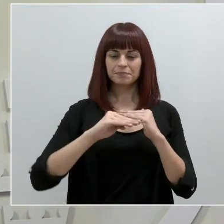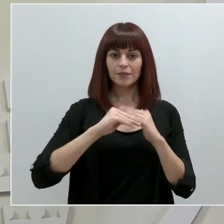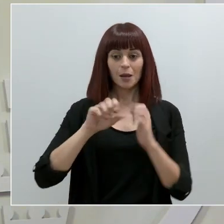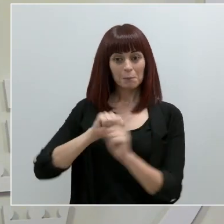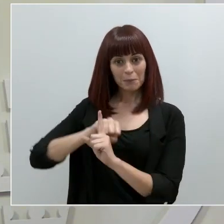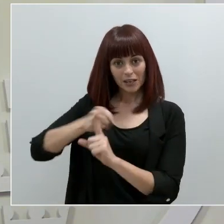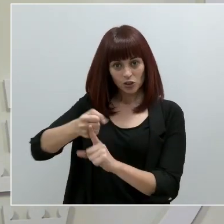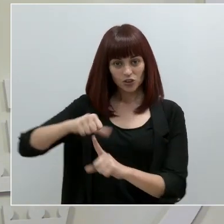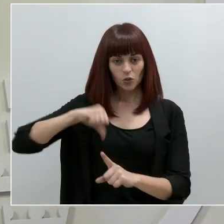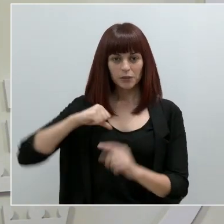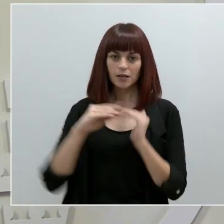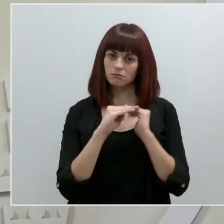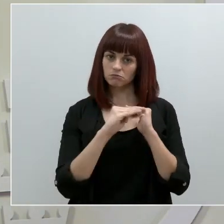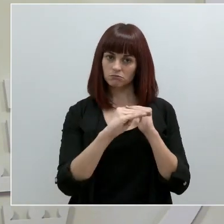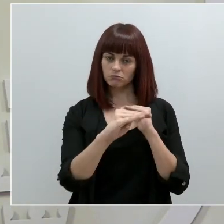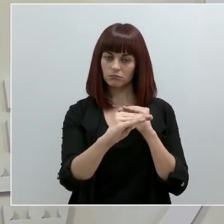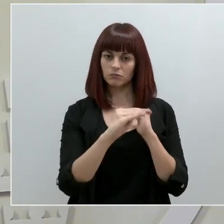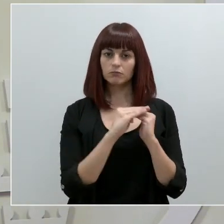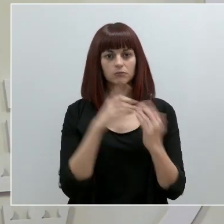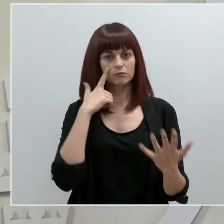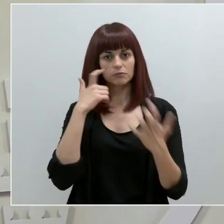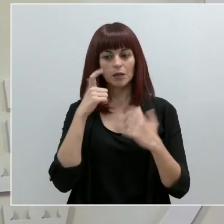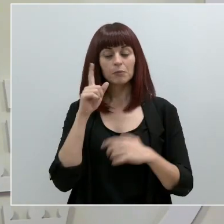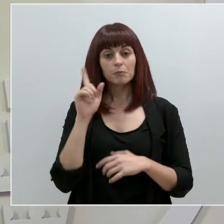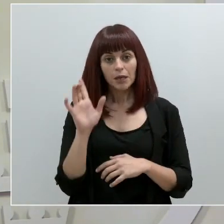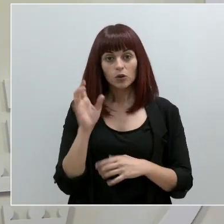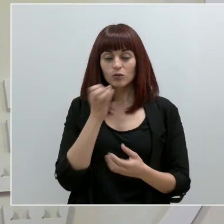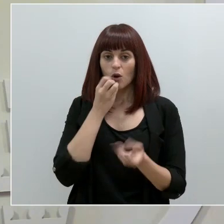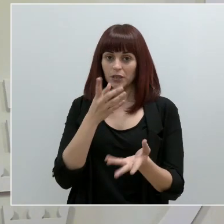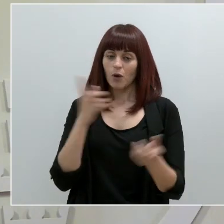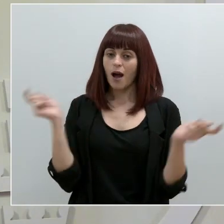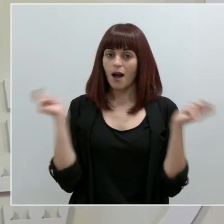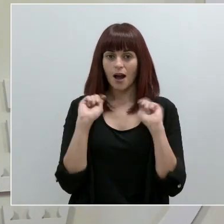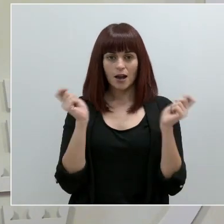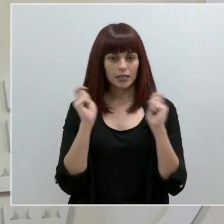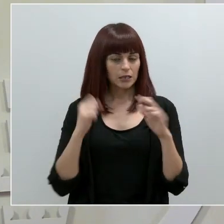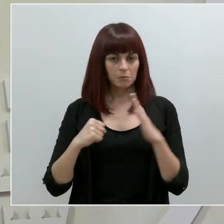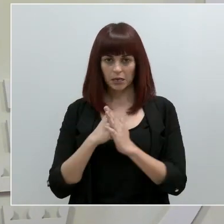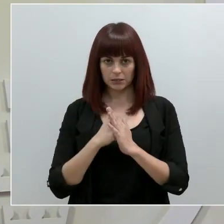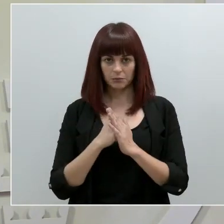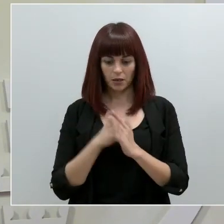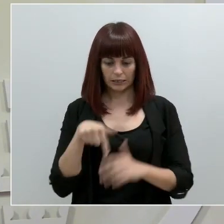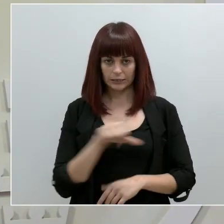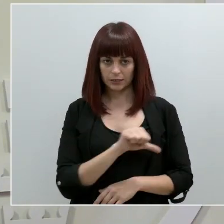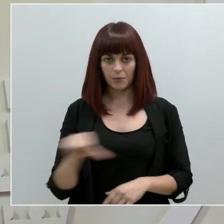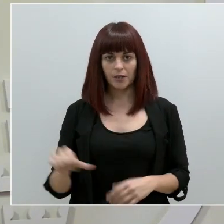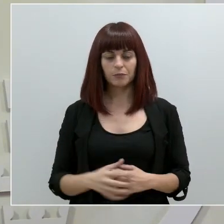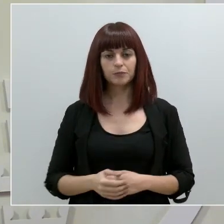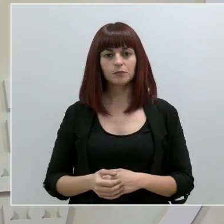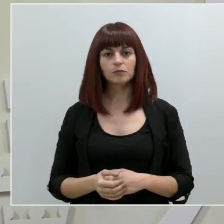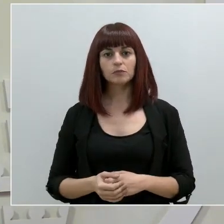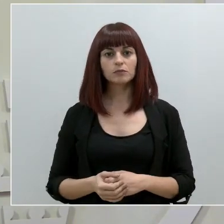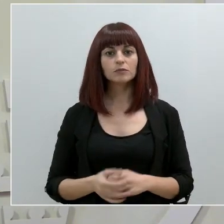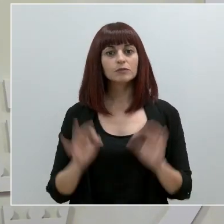presión asistencial de todos los centros hospitalarios, pero como comentamos, la alerta sigue siendo máxima durante esta semana.